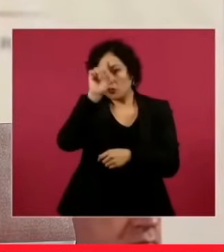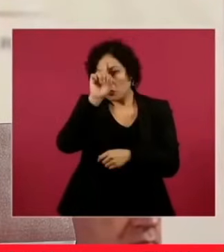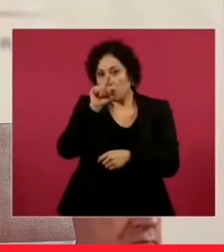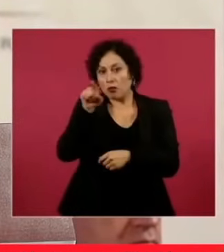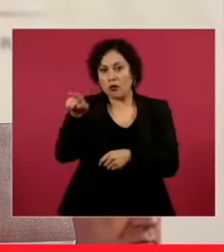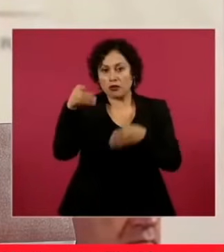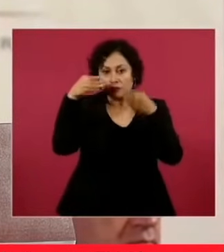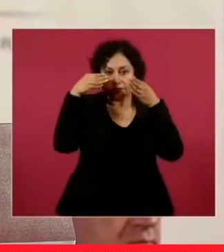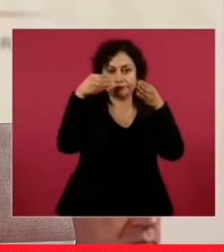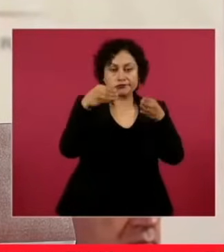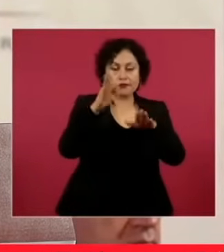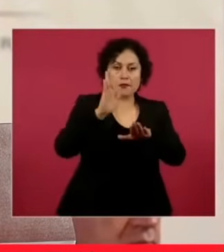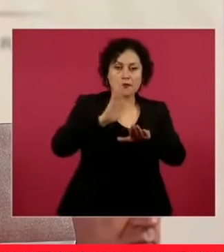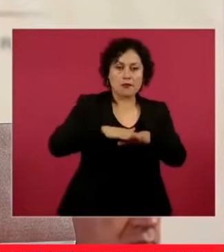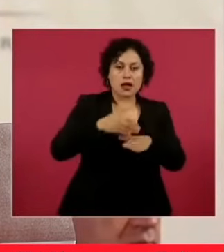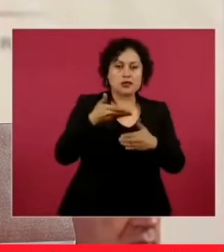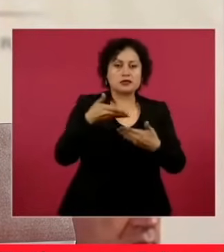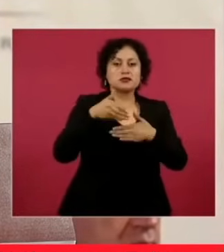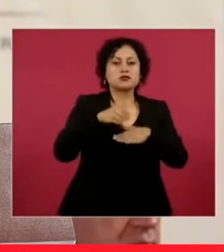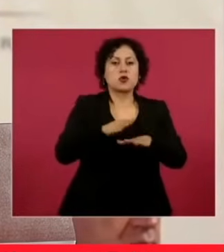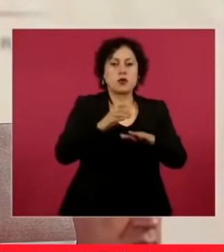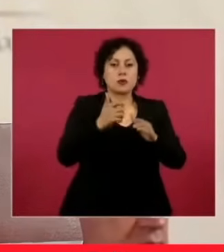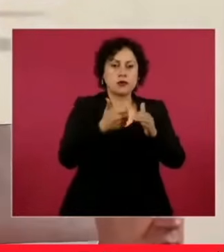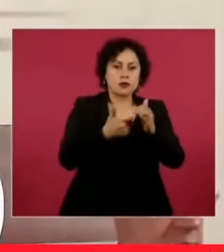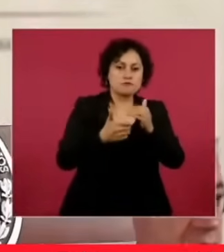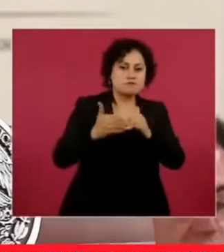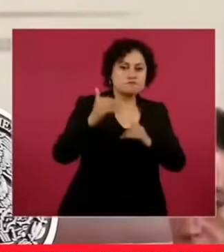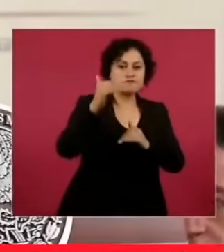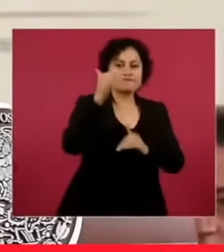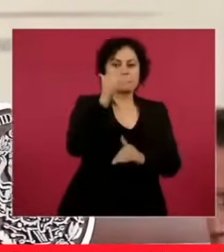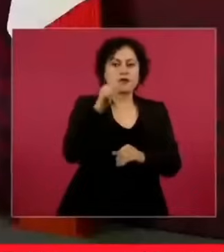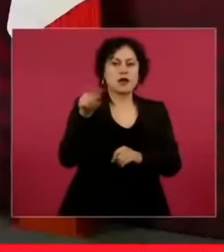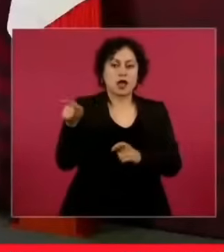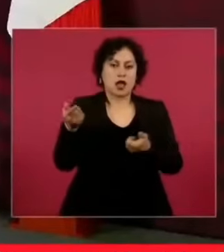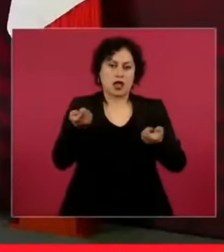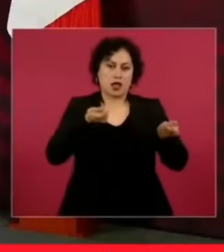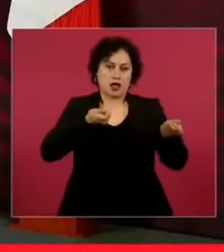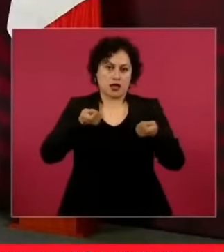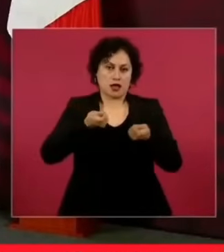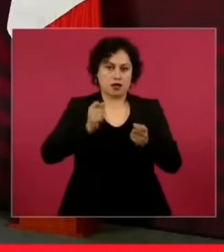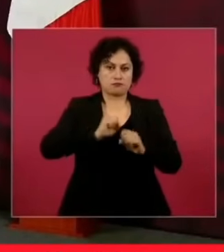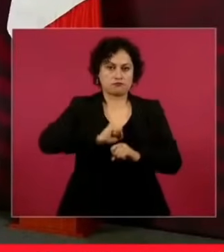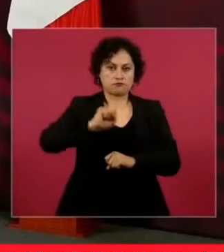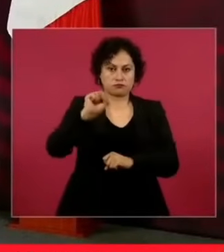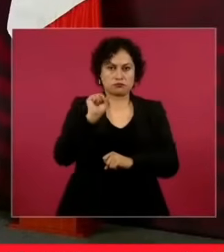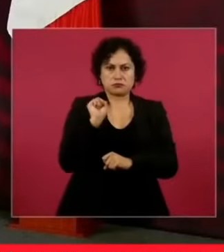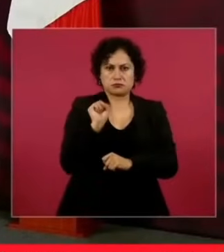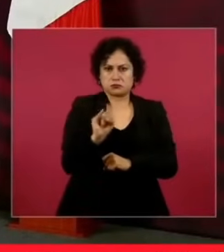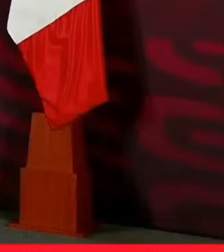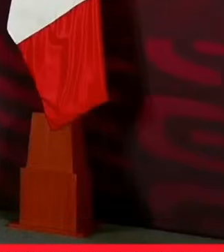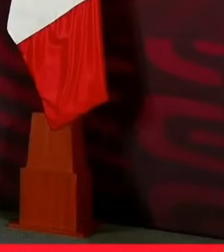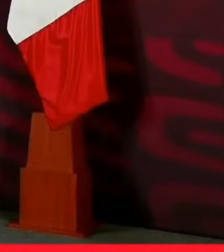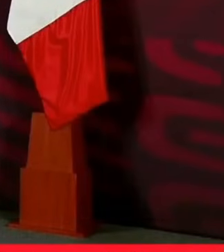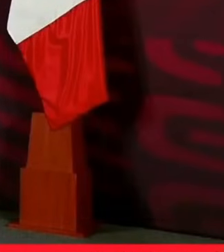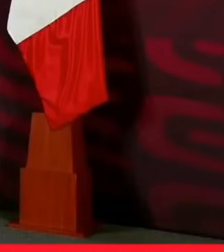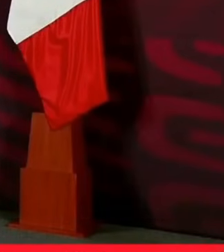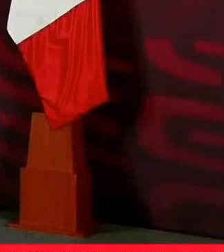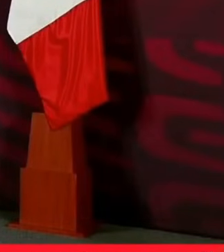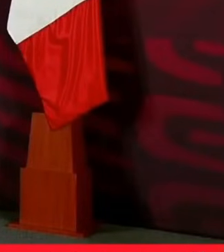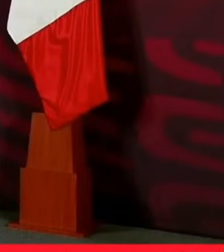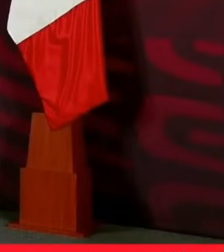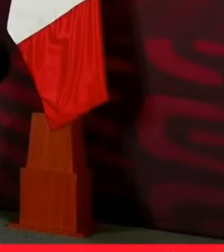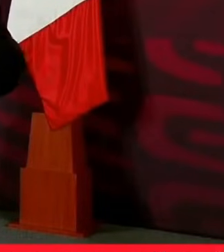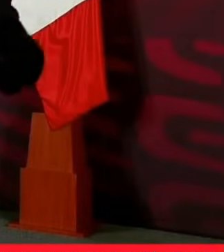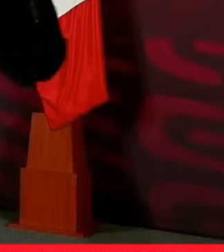que no solo se dedicaran al control de inflación, que es importante, es necesario,